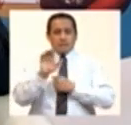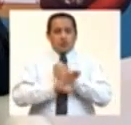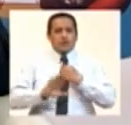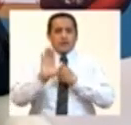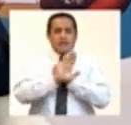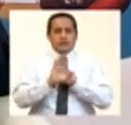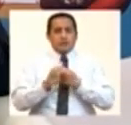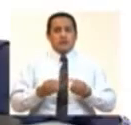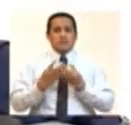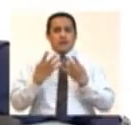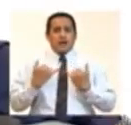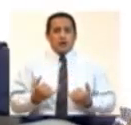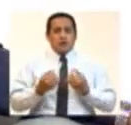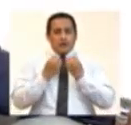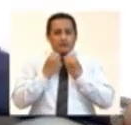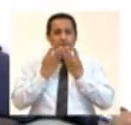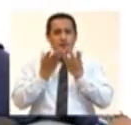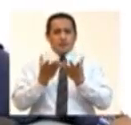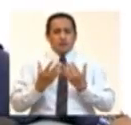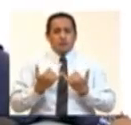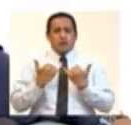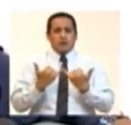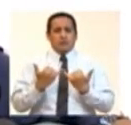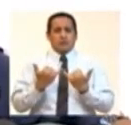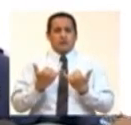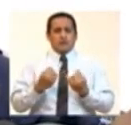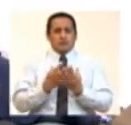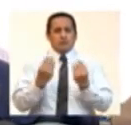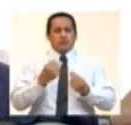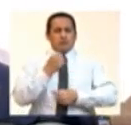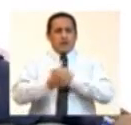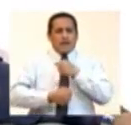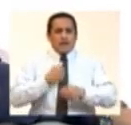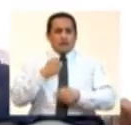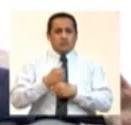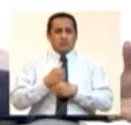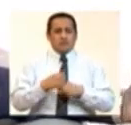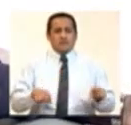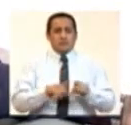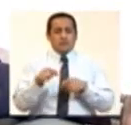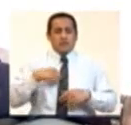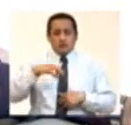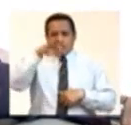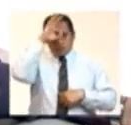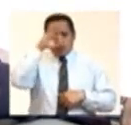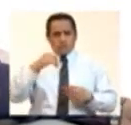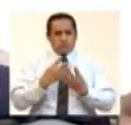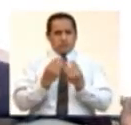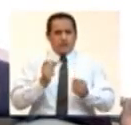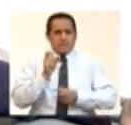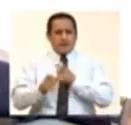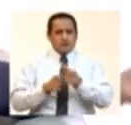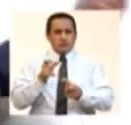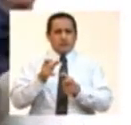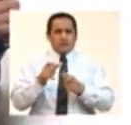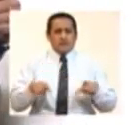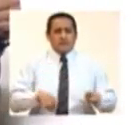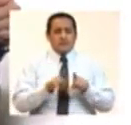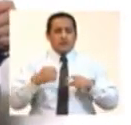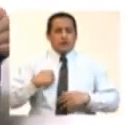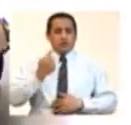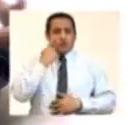está protegiendo. Claro, sin embargo, a la luz de los años y del desconocimiento, pues hay gente que